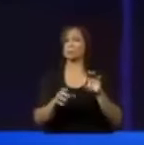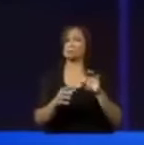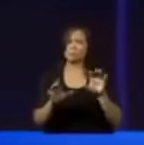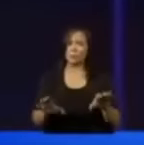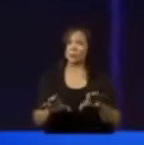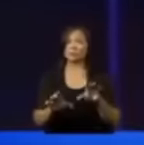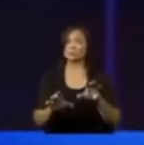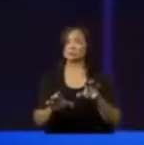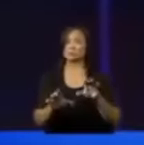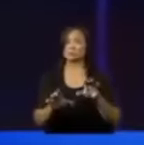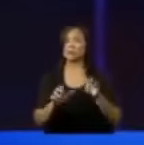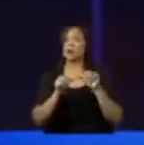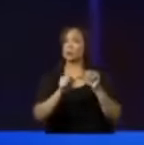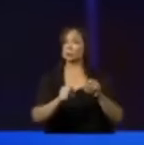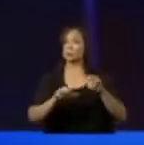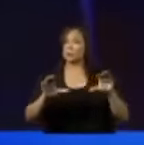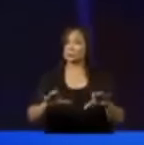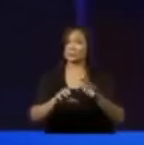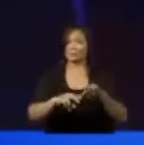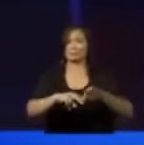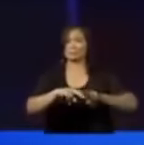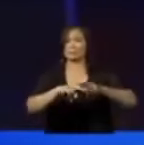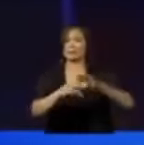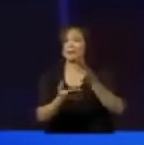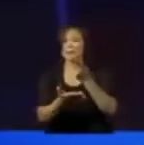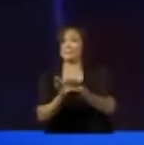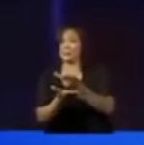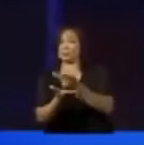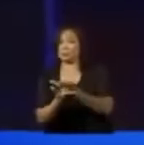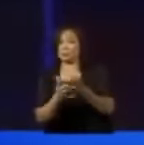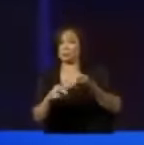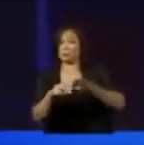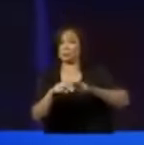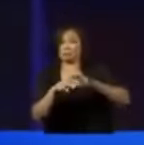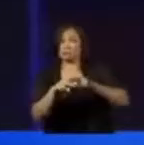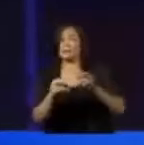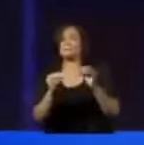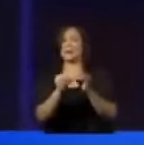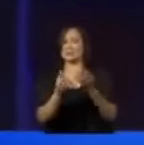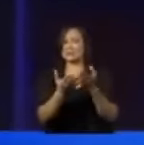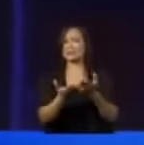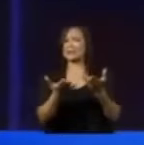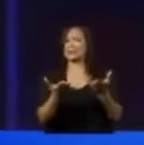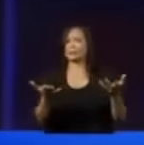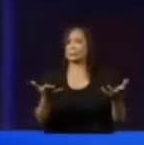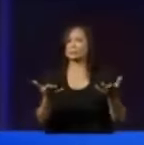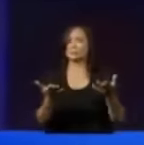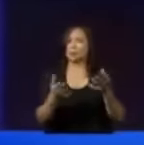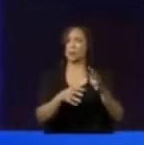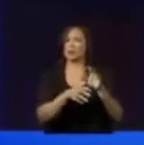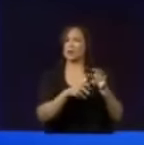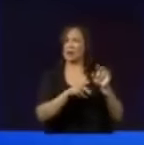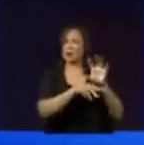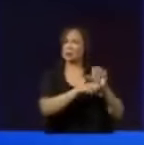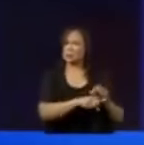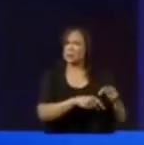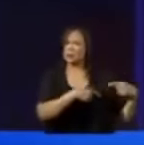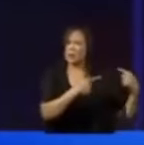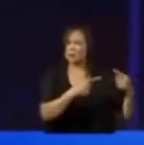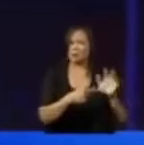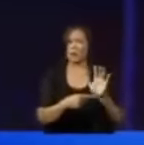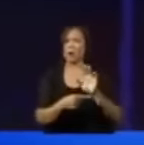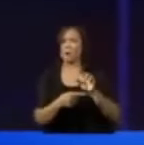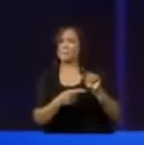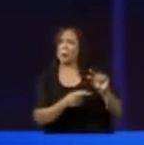el... Lo vamos a seguir haciendo, tiene que incrementar su presupuesto para tener mucho más recursos que lo que tradicionalmente ha